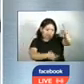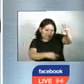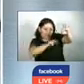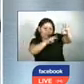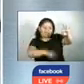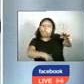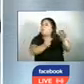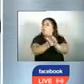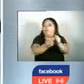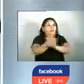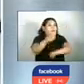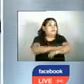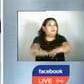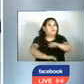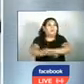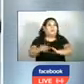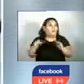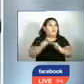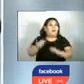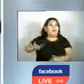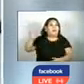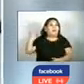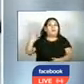por ese mismo delito.